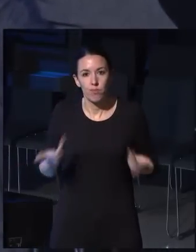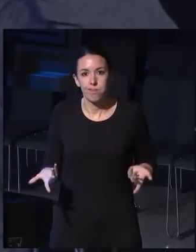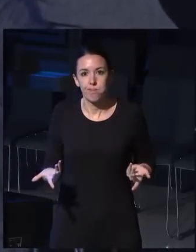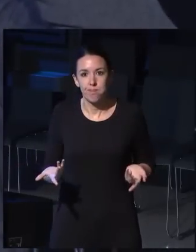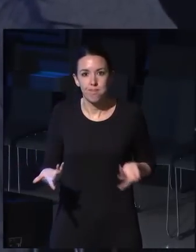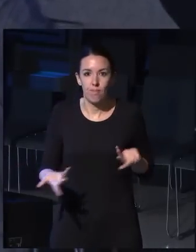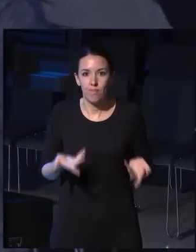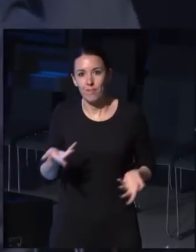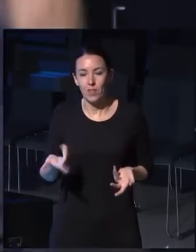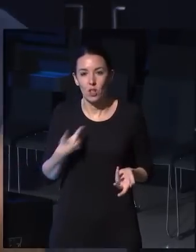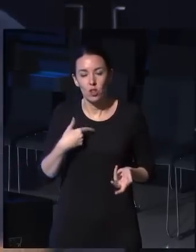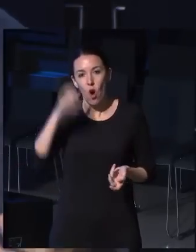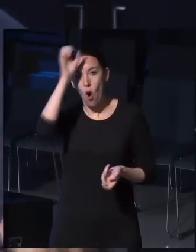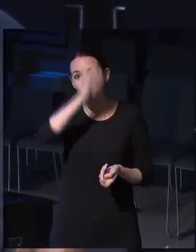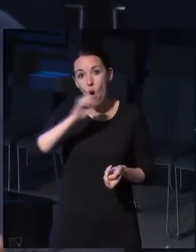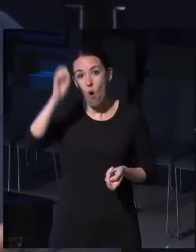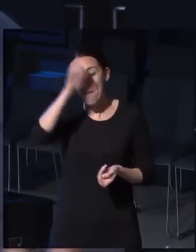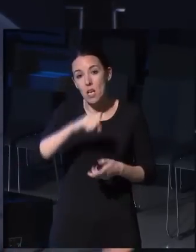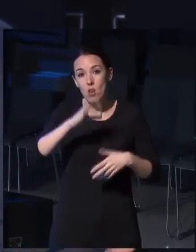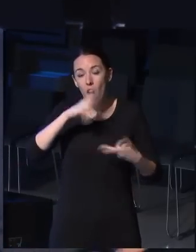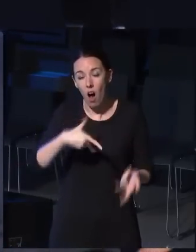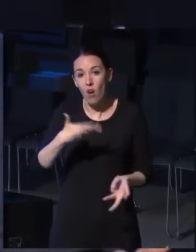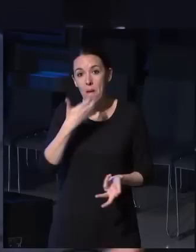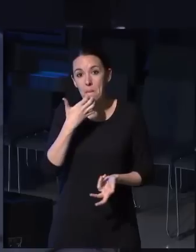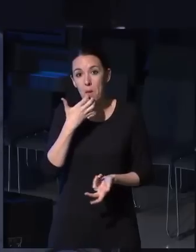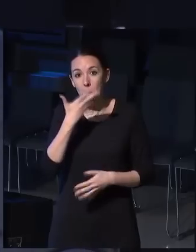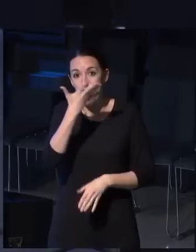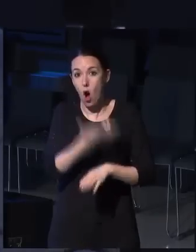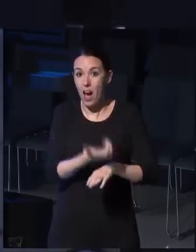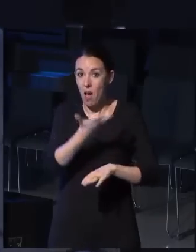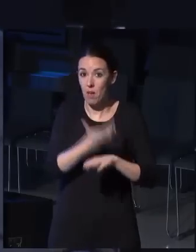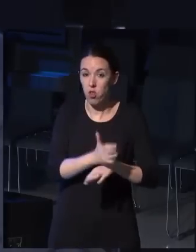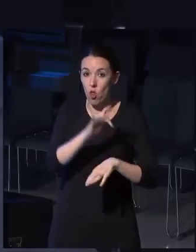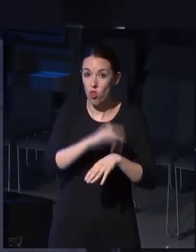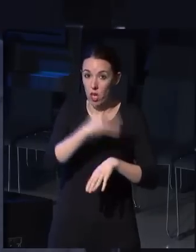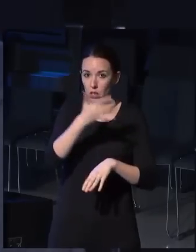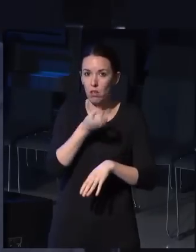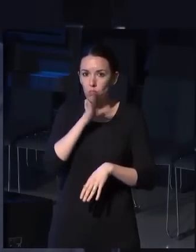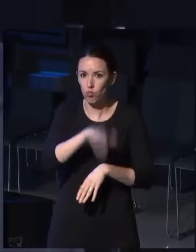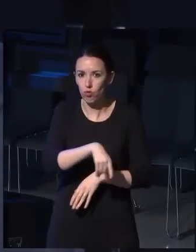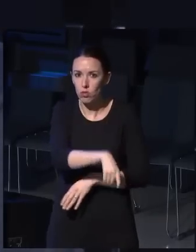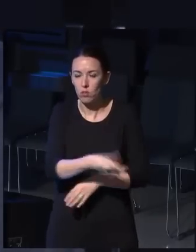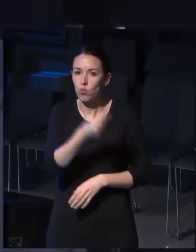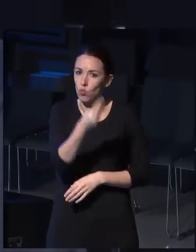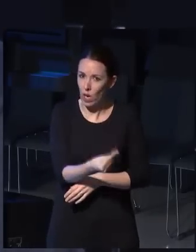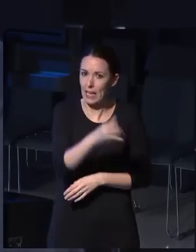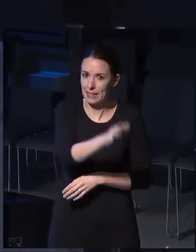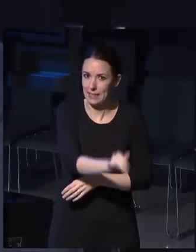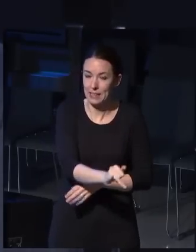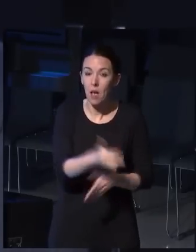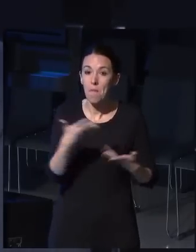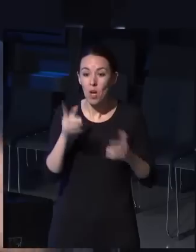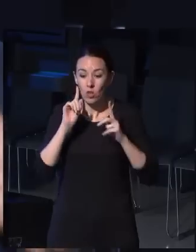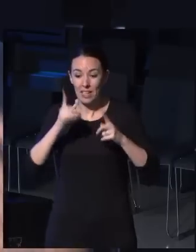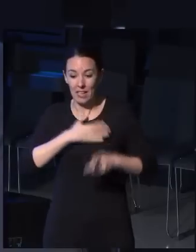de los que opina que hoy en día, por ejemplo, la grabación digital está muy guay, ¿no? es buena y eso, pero en mi